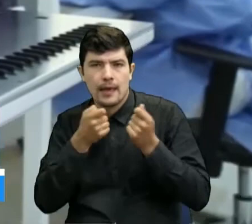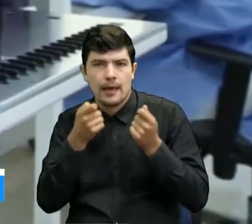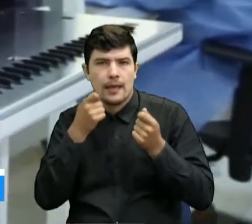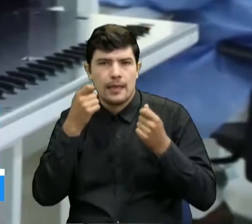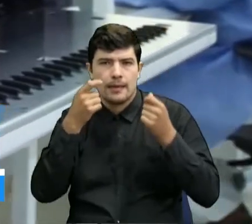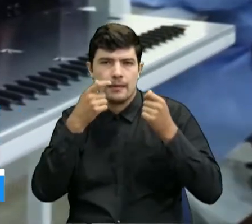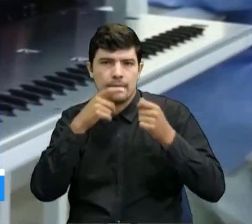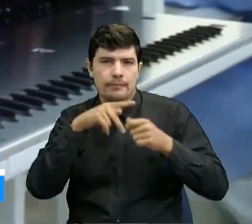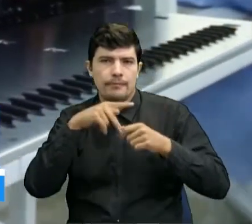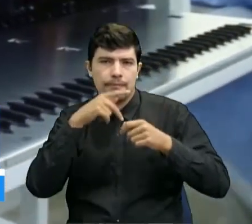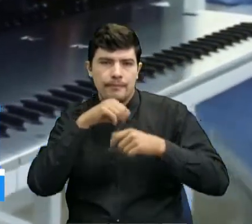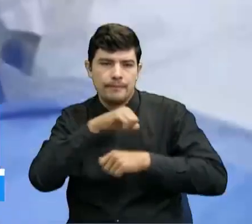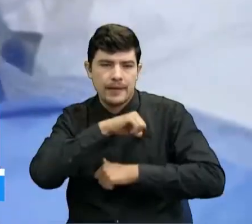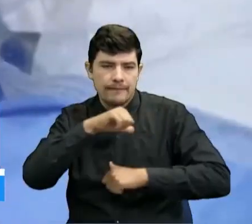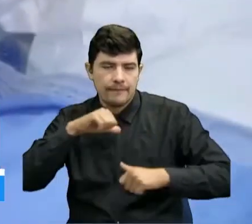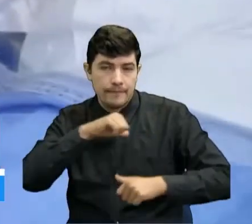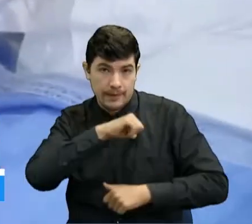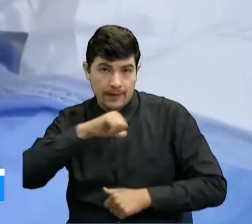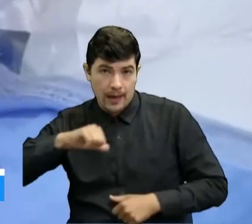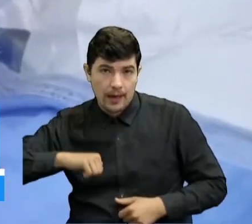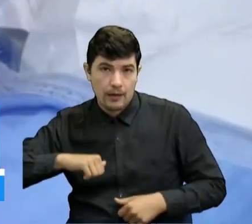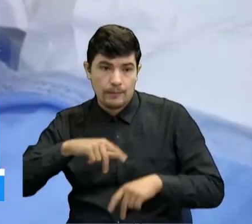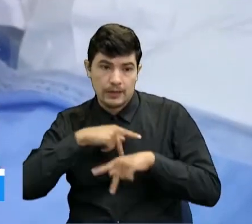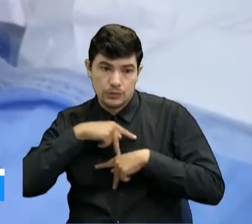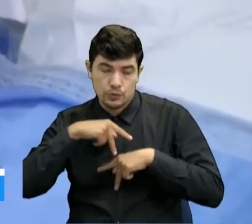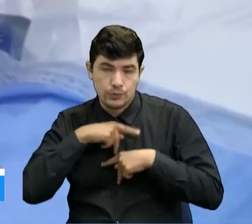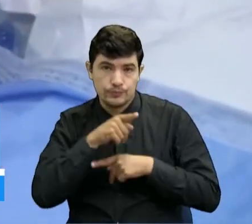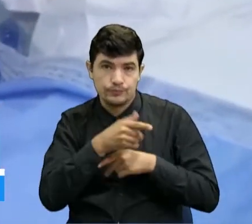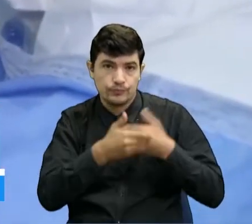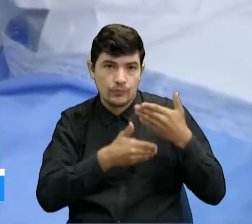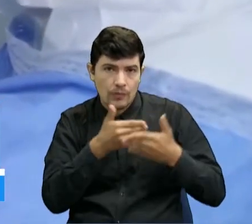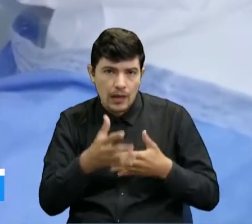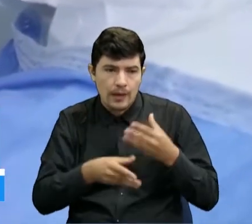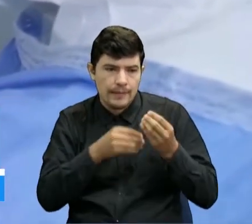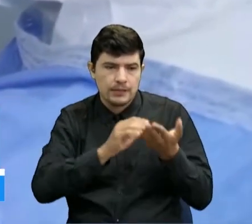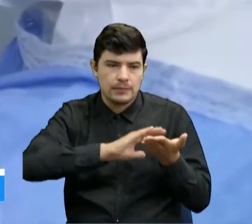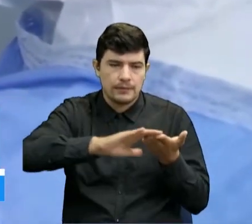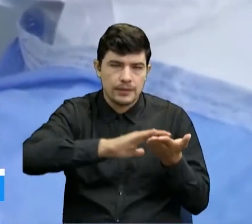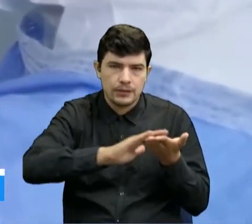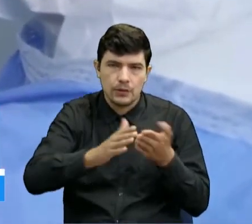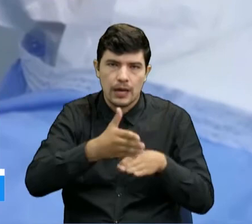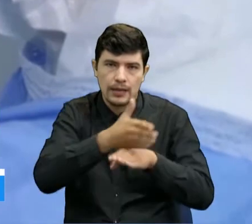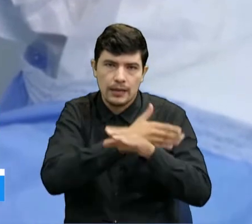confidencialidad, la parte de consentimientos